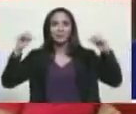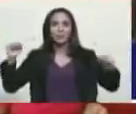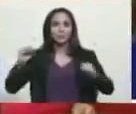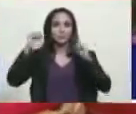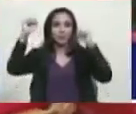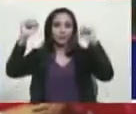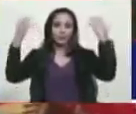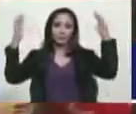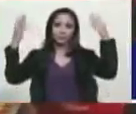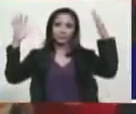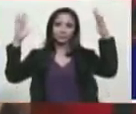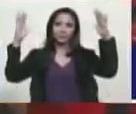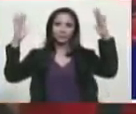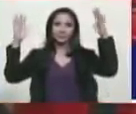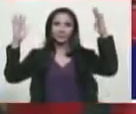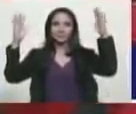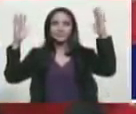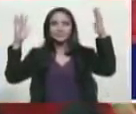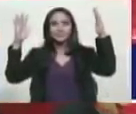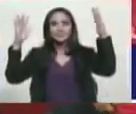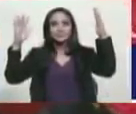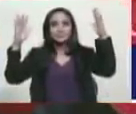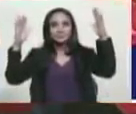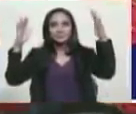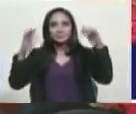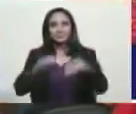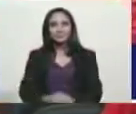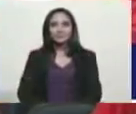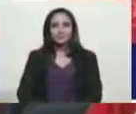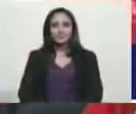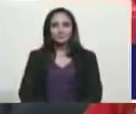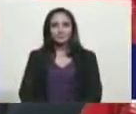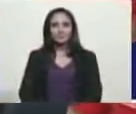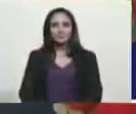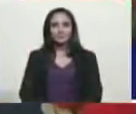¡Venceremos, venceremos, venceremos!